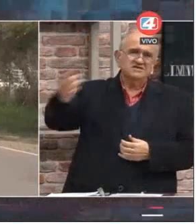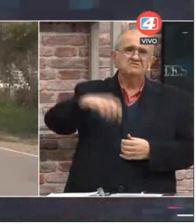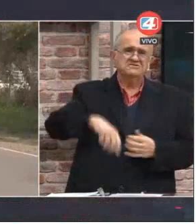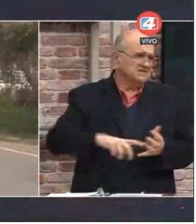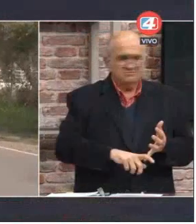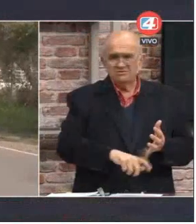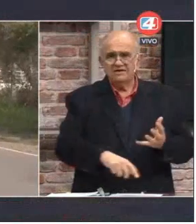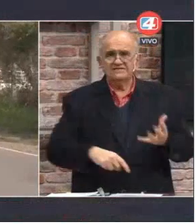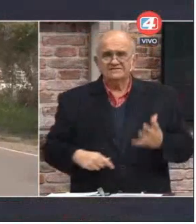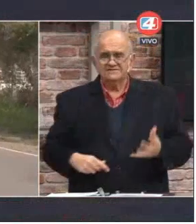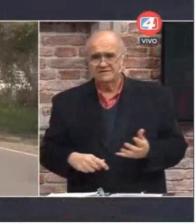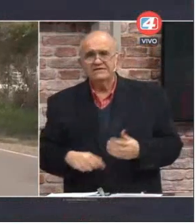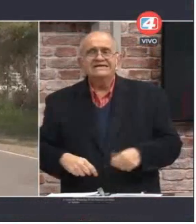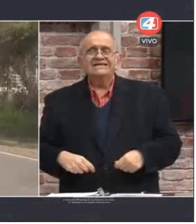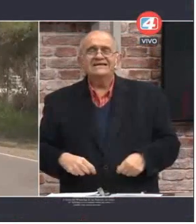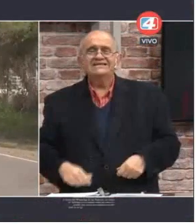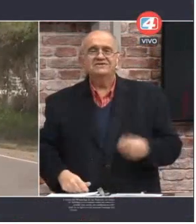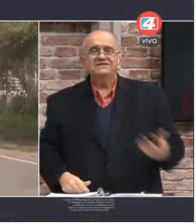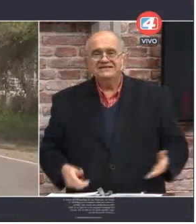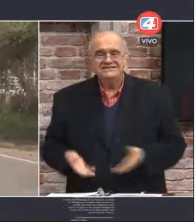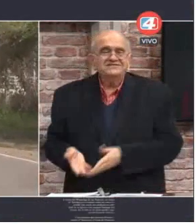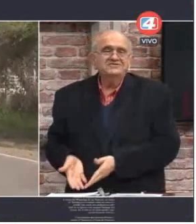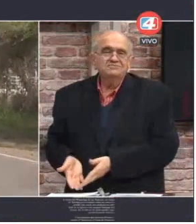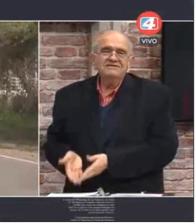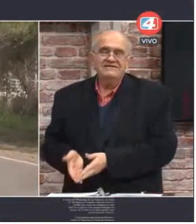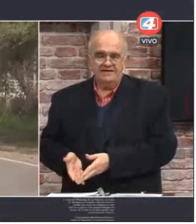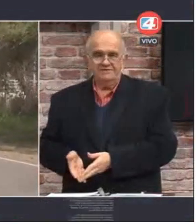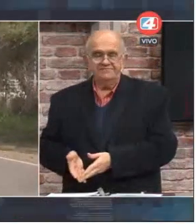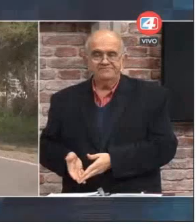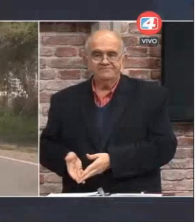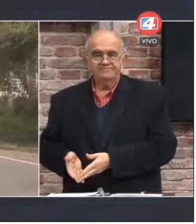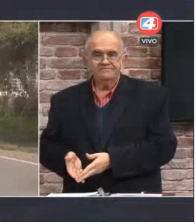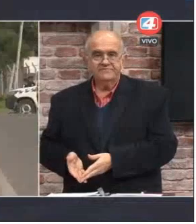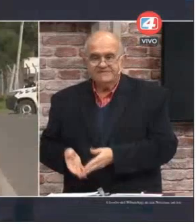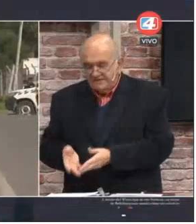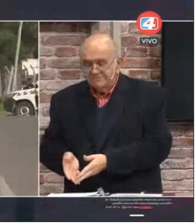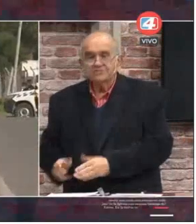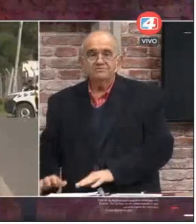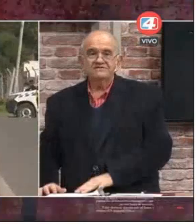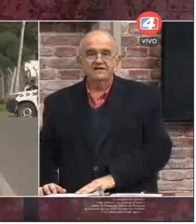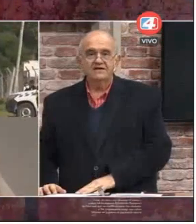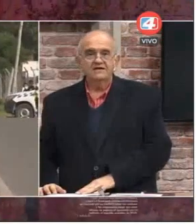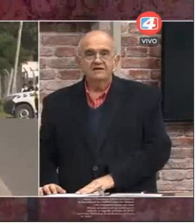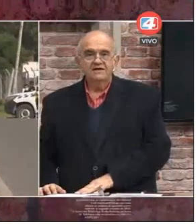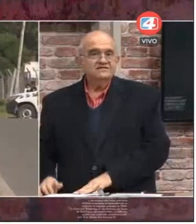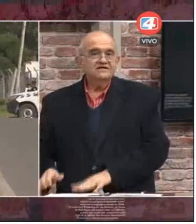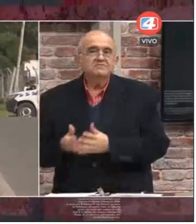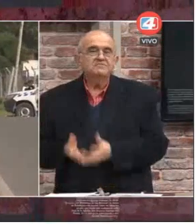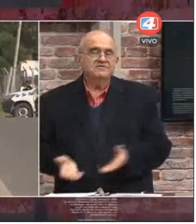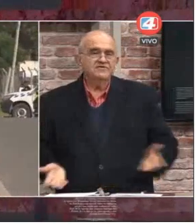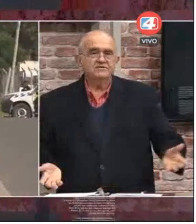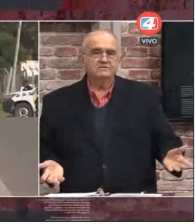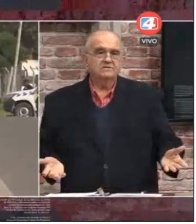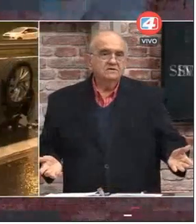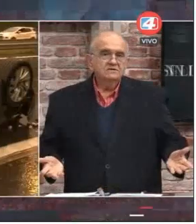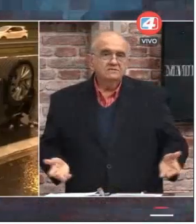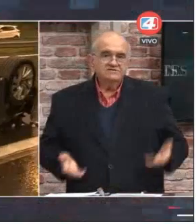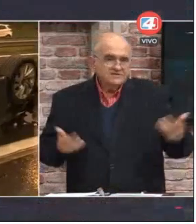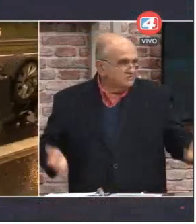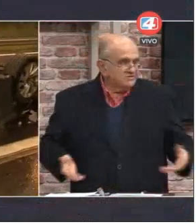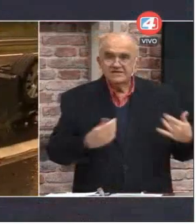de 0 50 tolerancia cero la gente no le interesa si no pasa nada si esto no pasa nada es el crimen perfecto